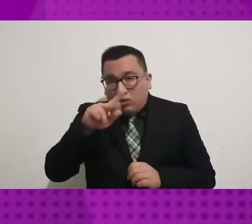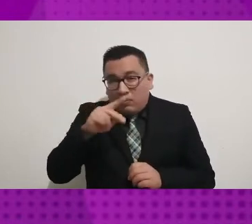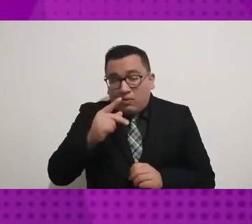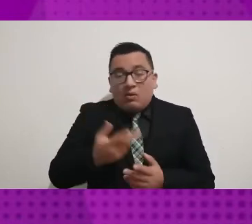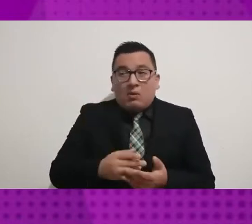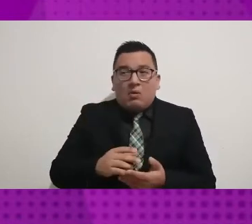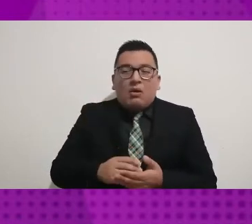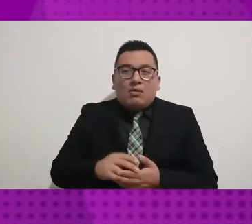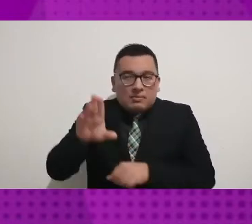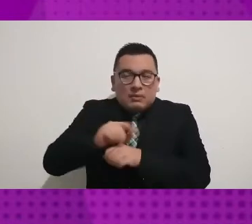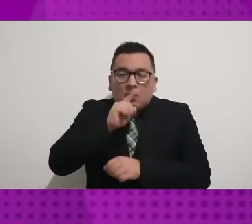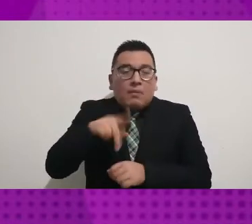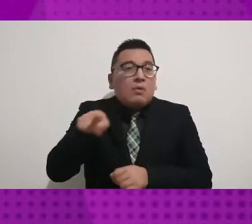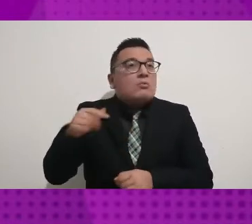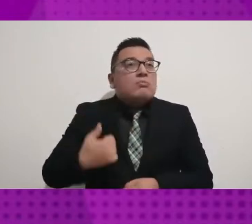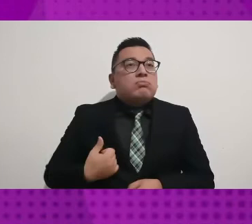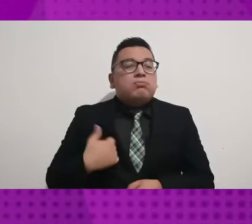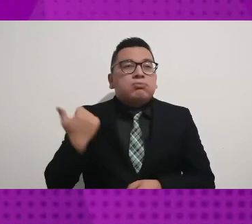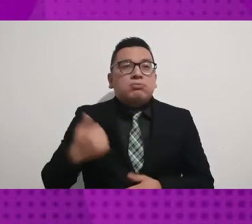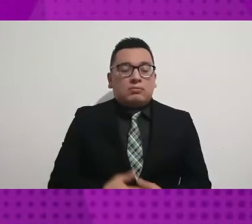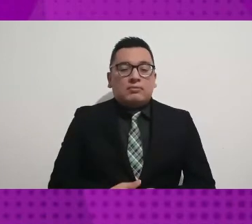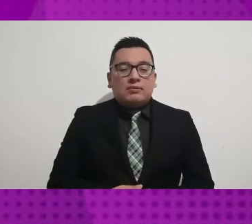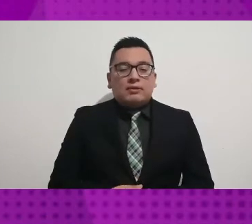también a radio y televisión.